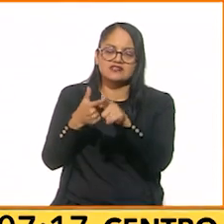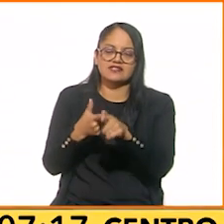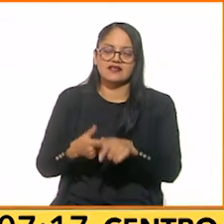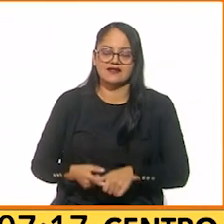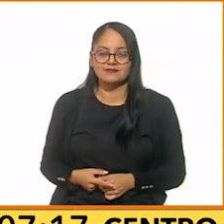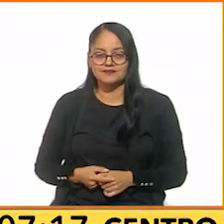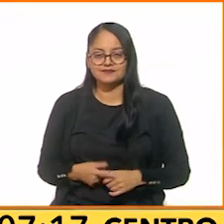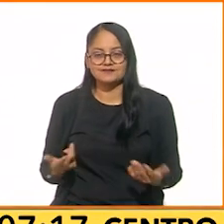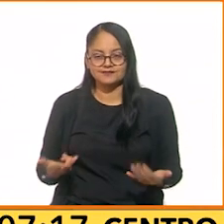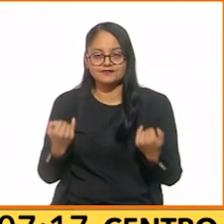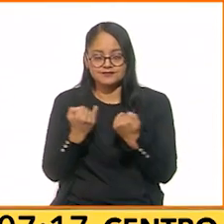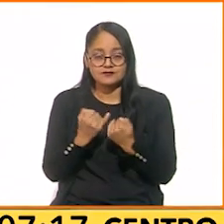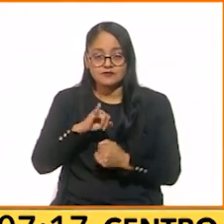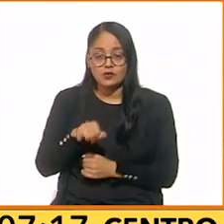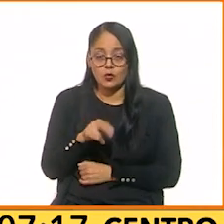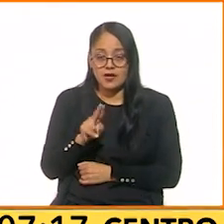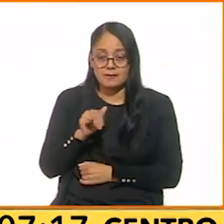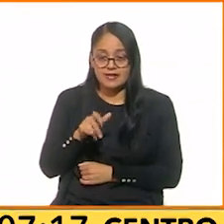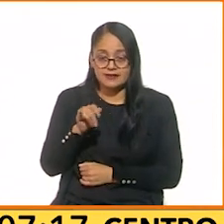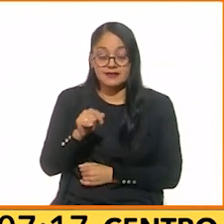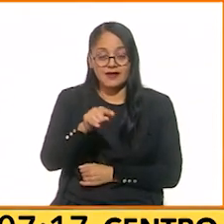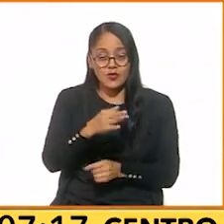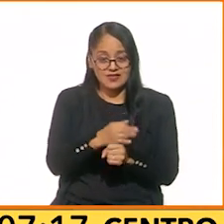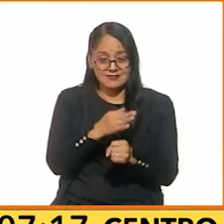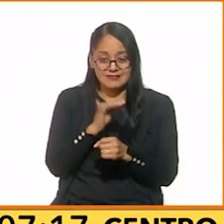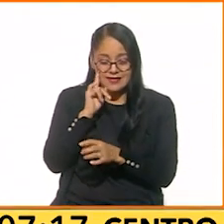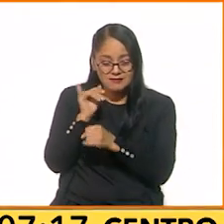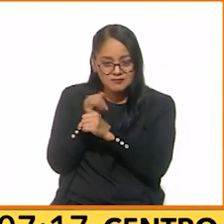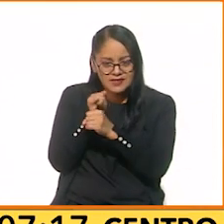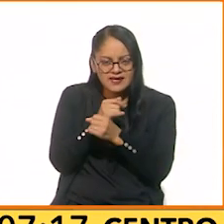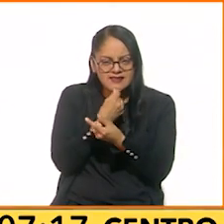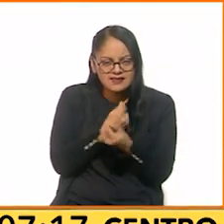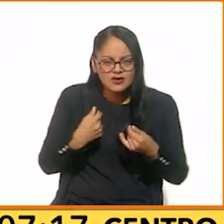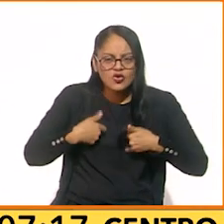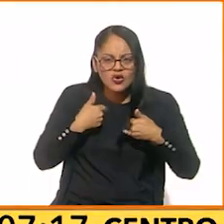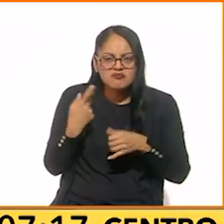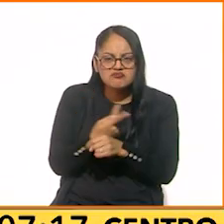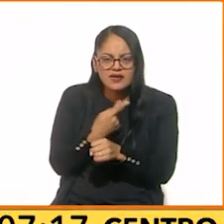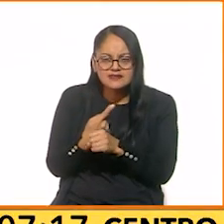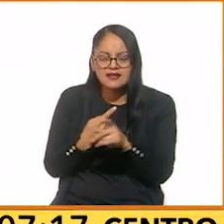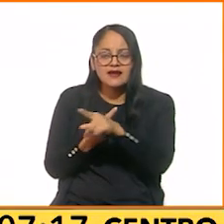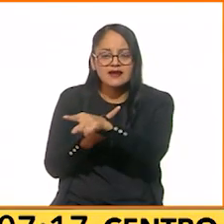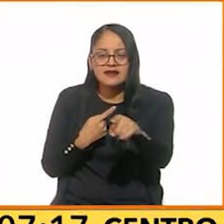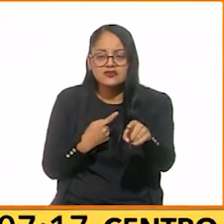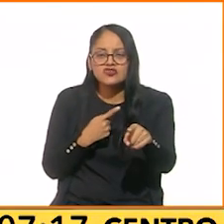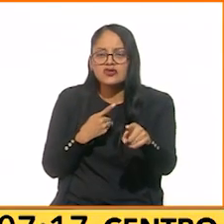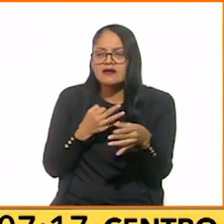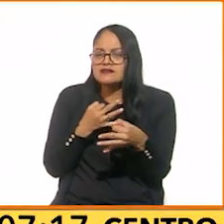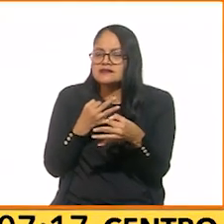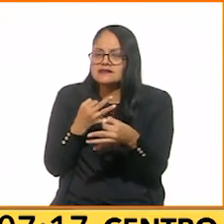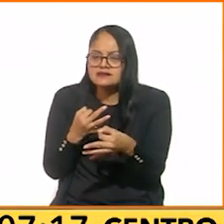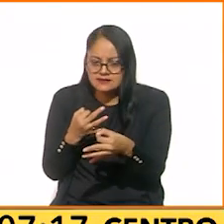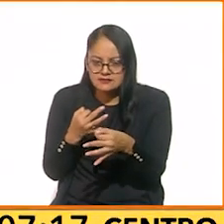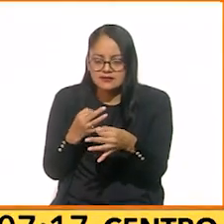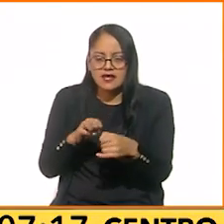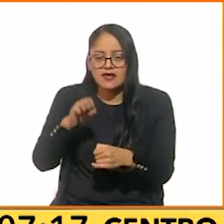Juan Martín, quienes están estudiando toda esta situación por lo que atraviesan las infancias y juventudes, del no caer en la tentación de disminuir